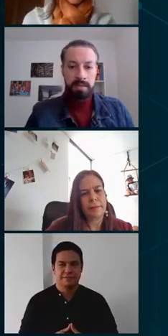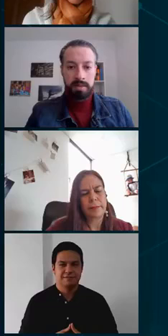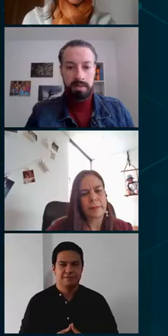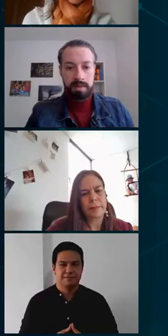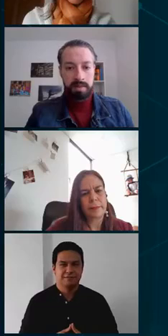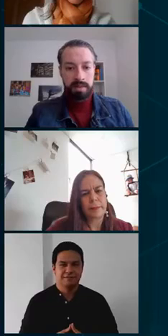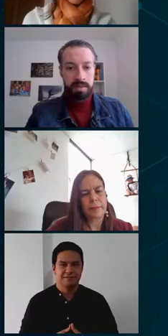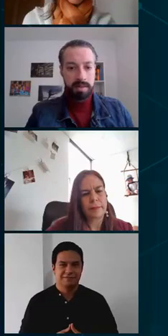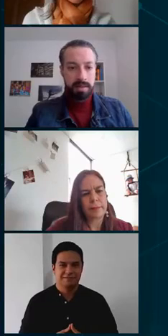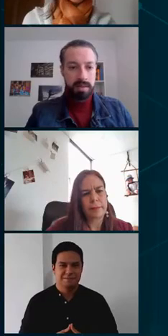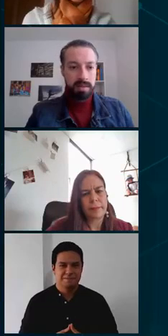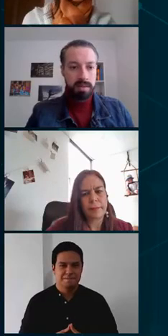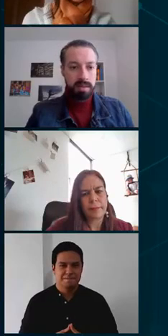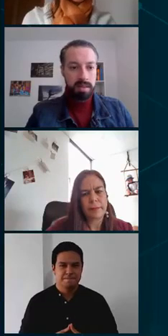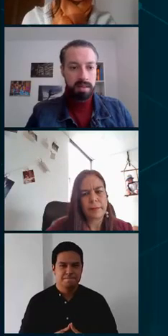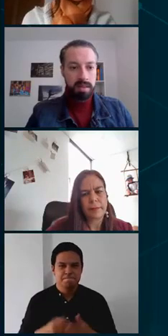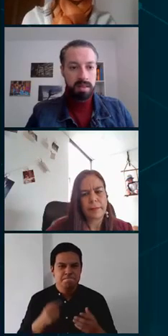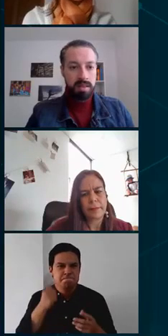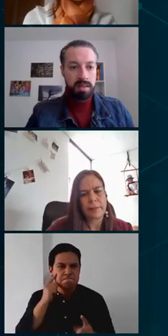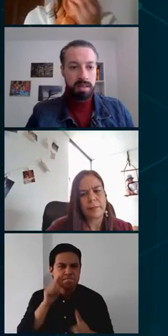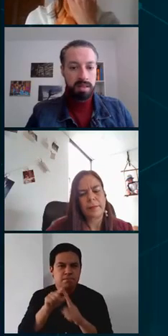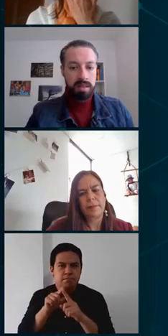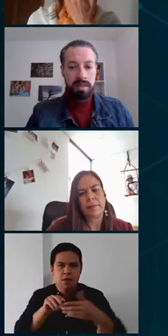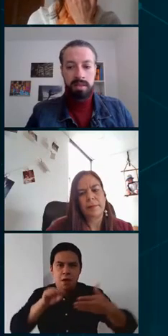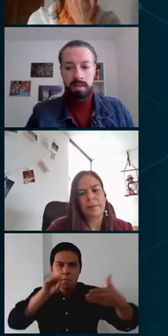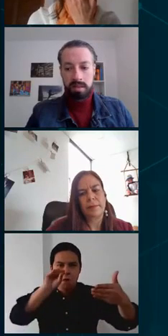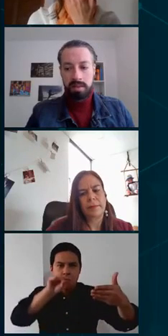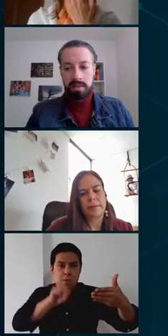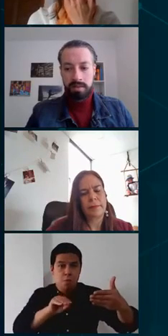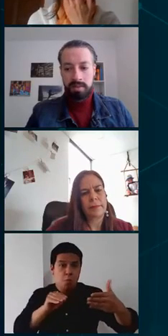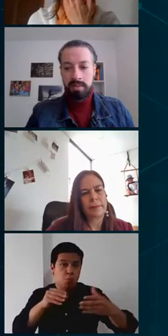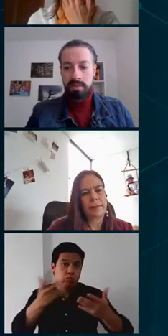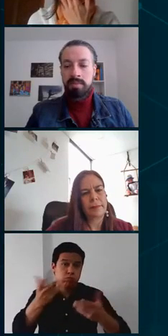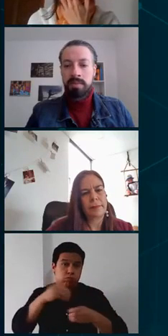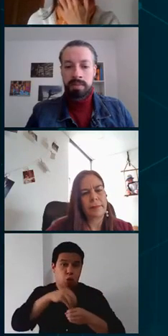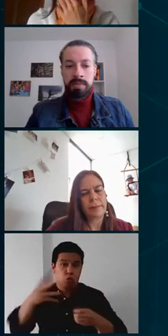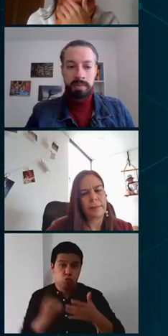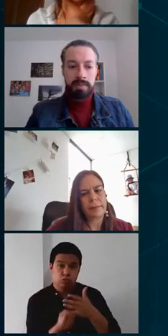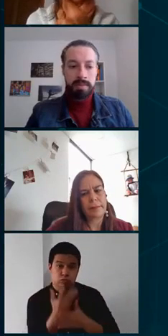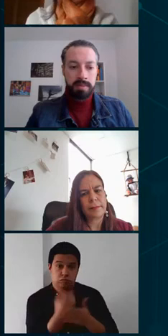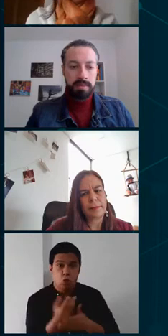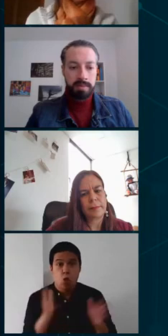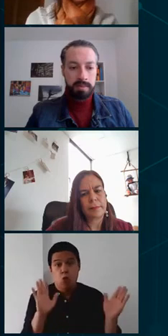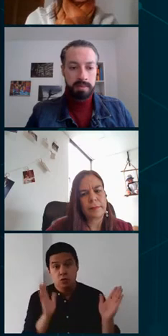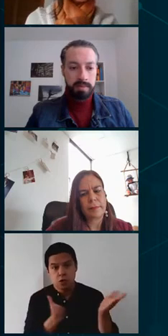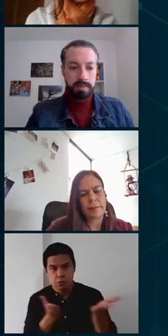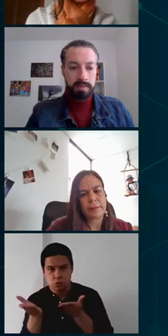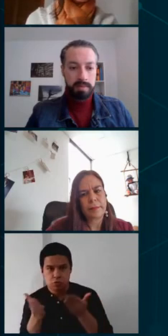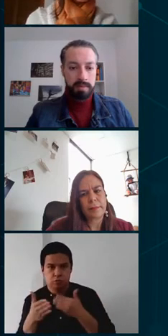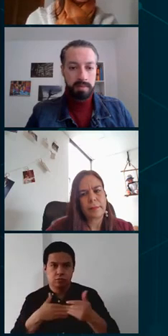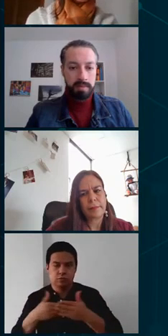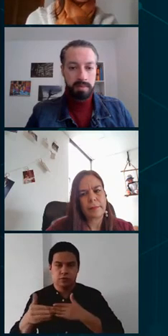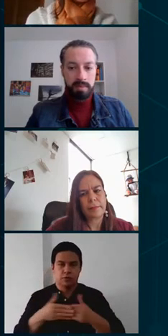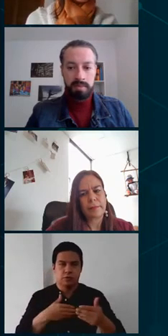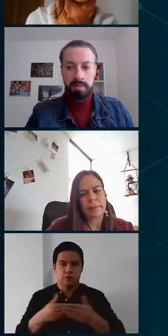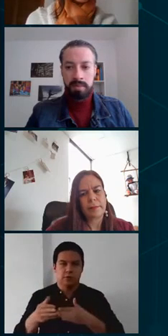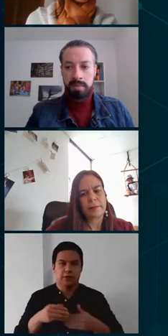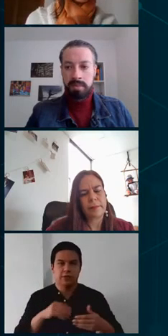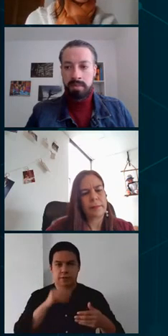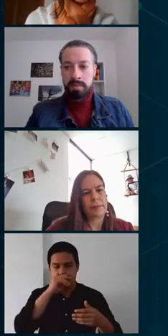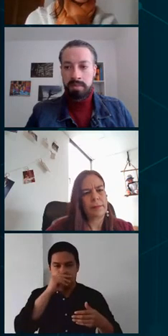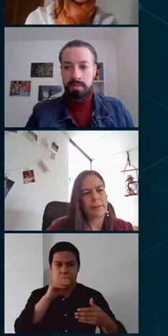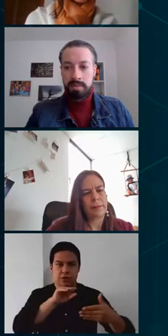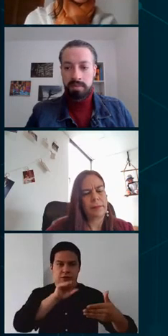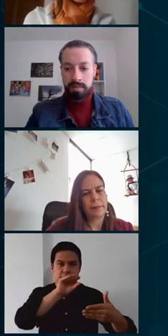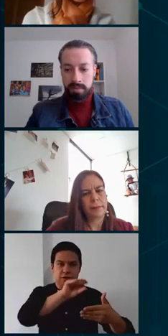este prototipar es para producto o servicio que ya tengamos en la vida real y estamos haciendo todas las diferentes etapas de design thinking. Para producto o